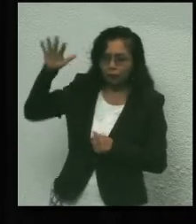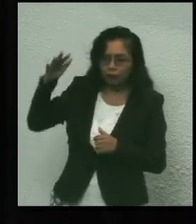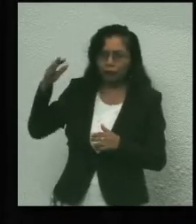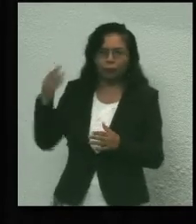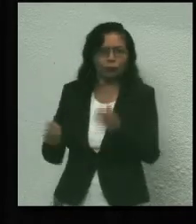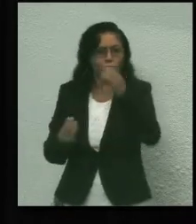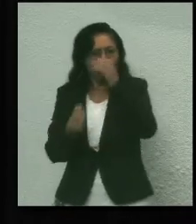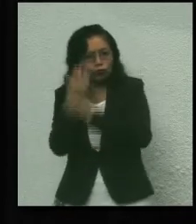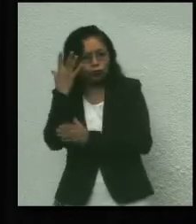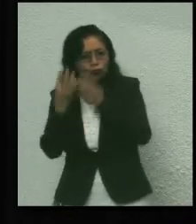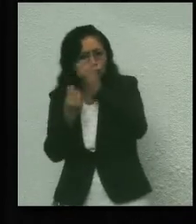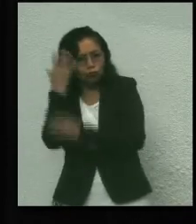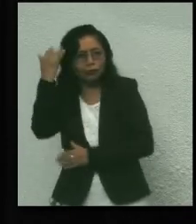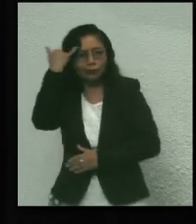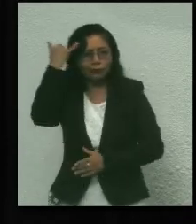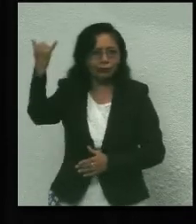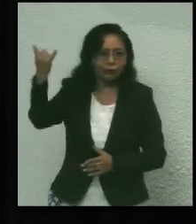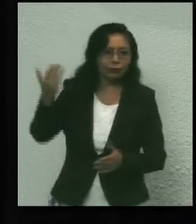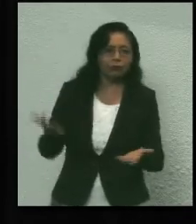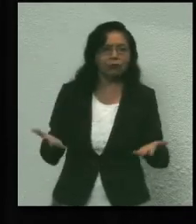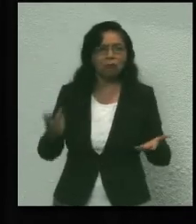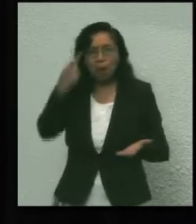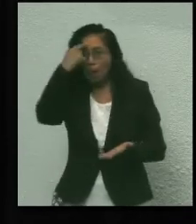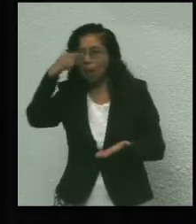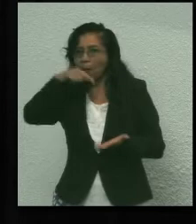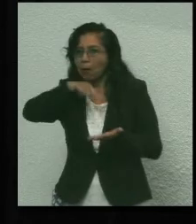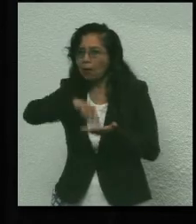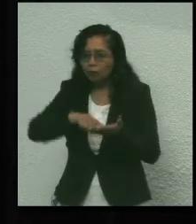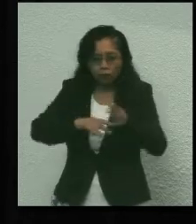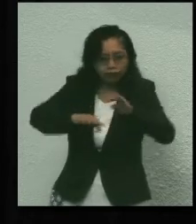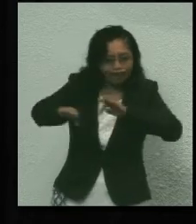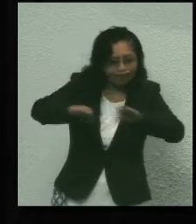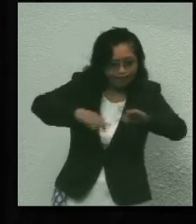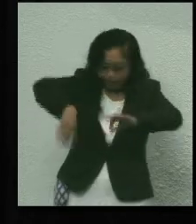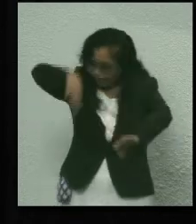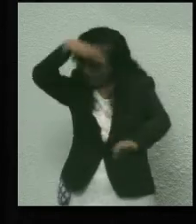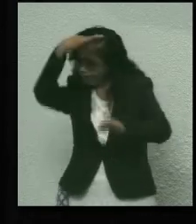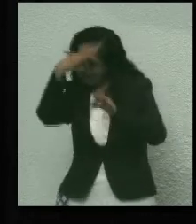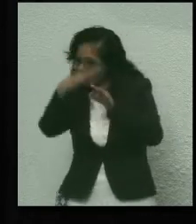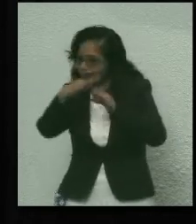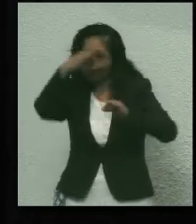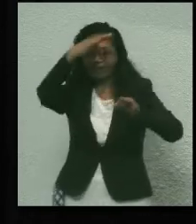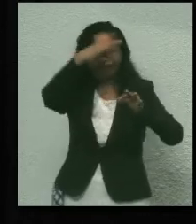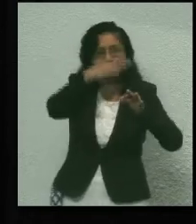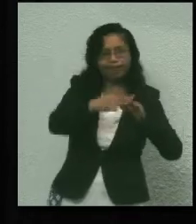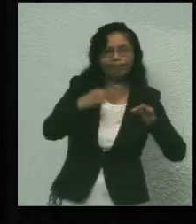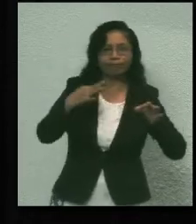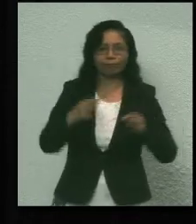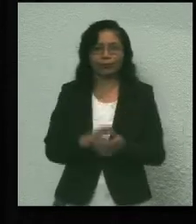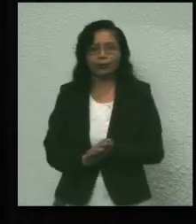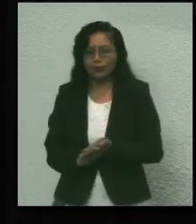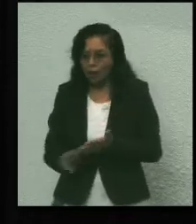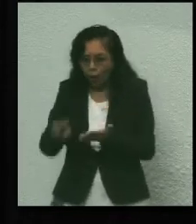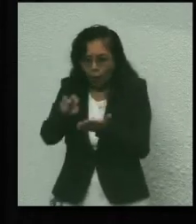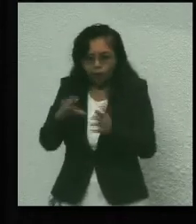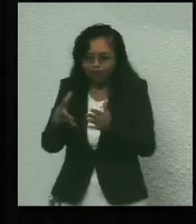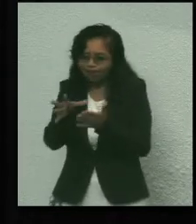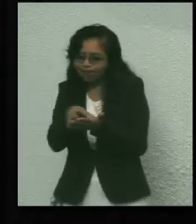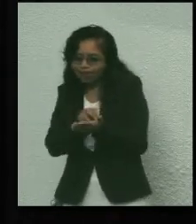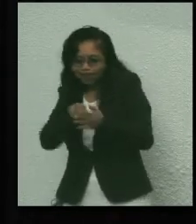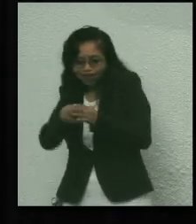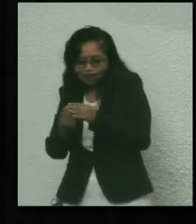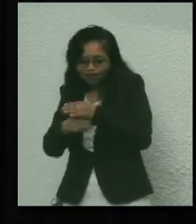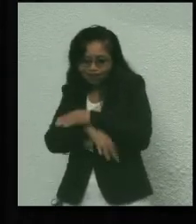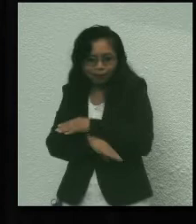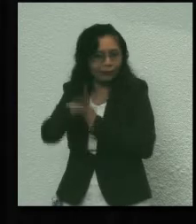las nuevas ideas. Creemos en la eficiencia y en la incorruptibilidad. Creemos